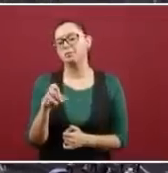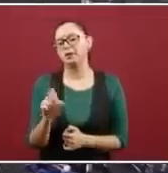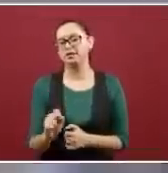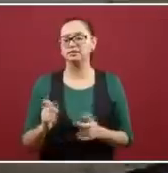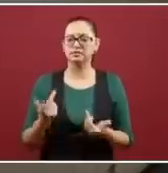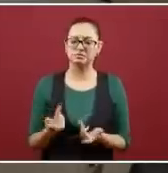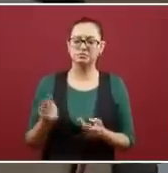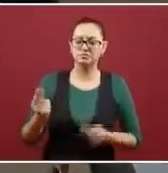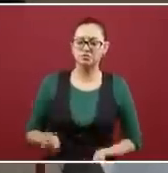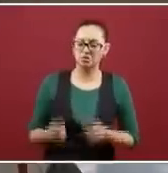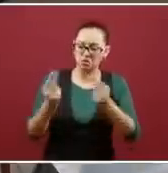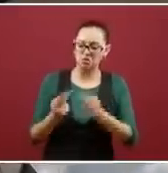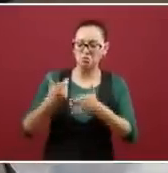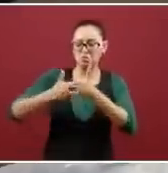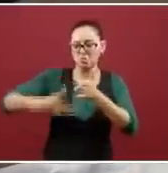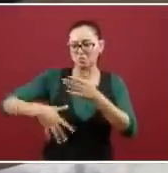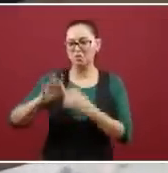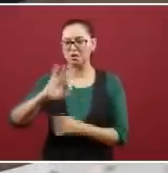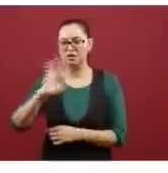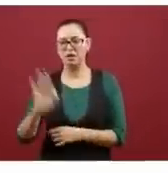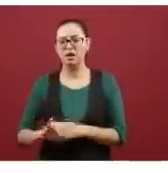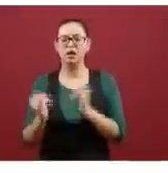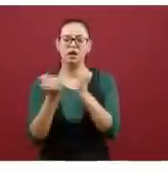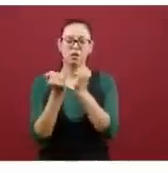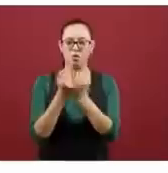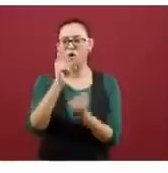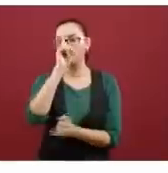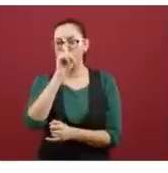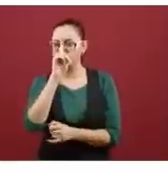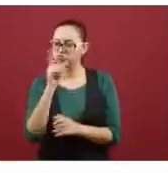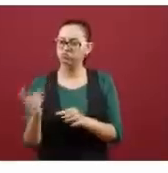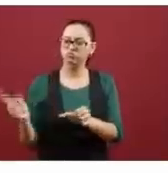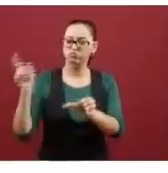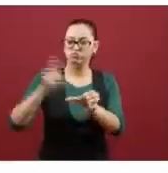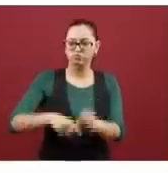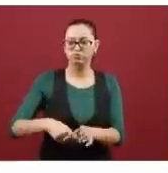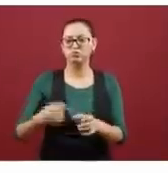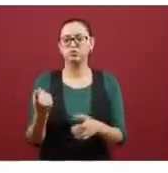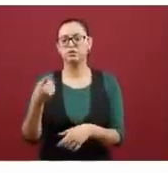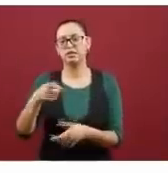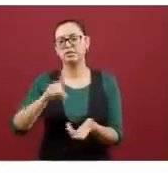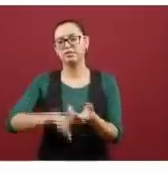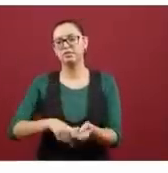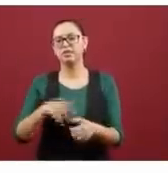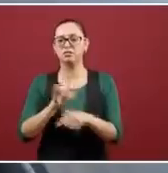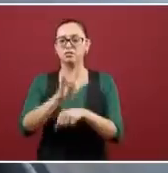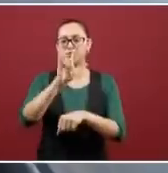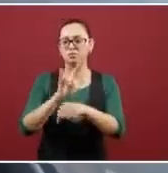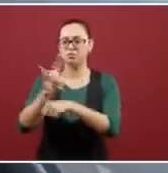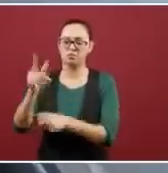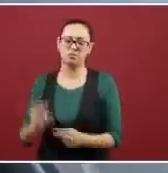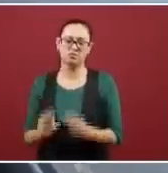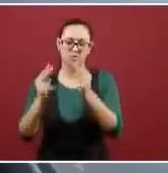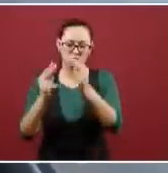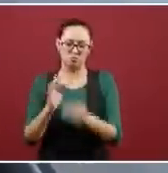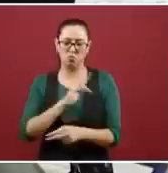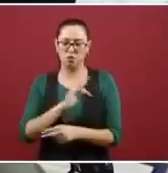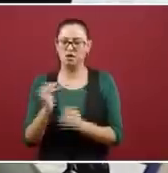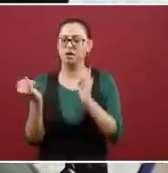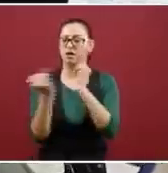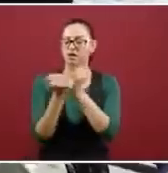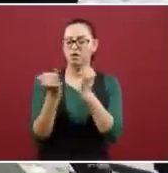de precios preferenciales y asesoría para su incorporación a la cadena de suministros del sector aeronáutico, incluyendo a la